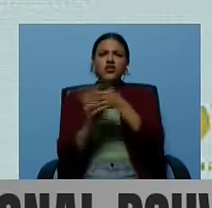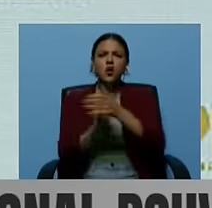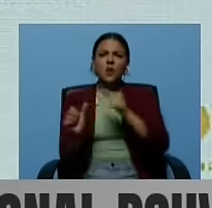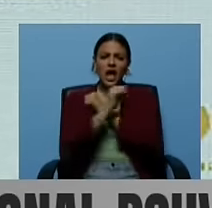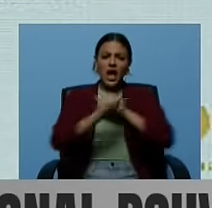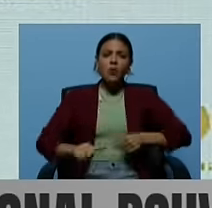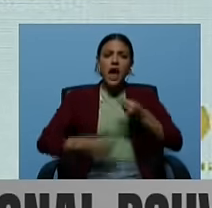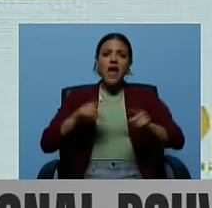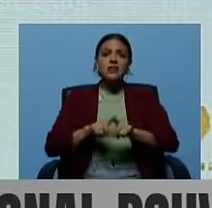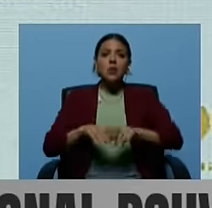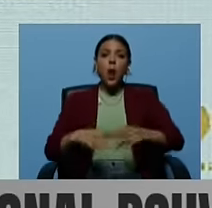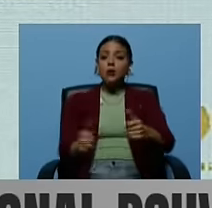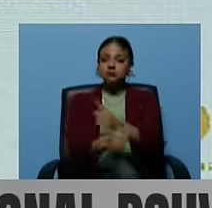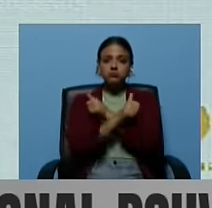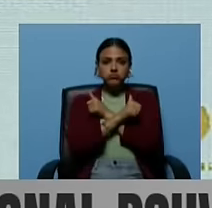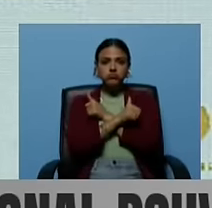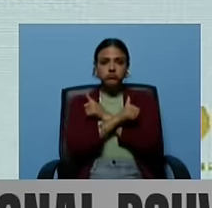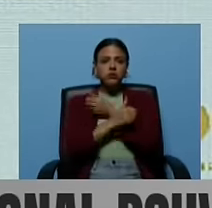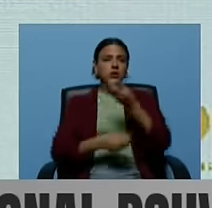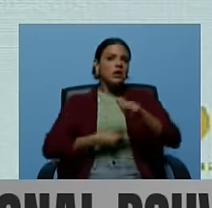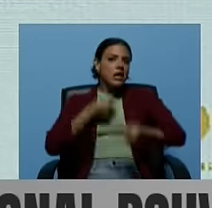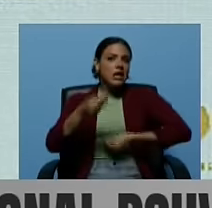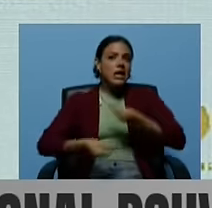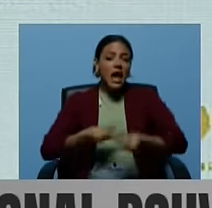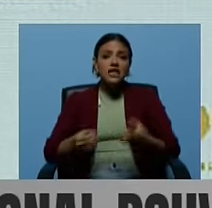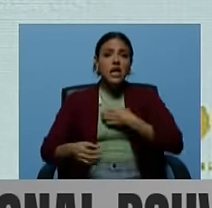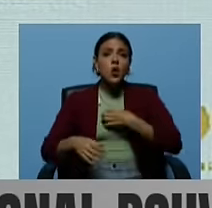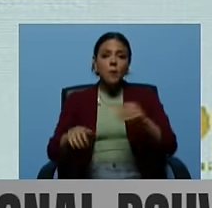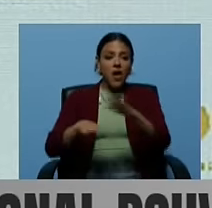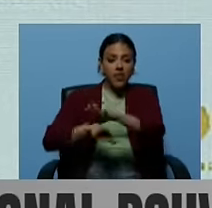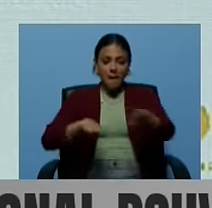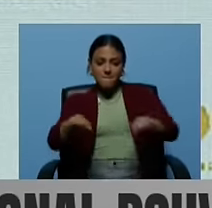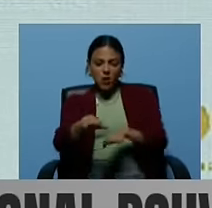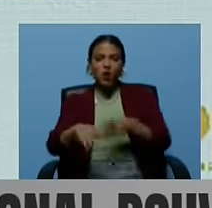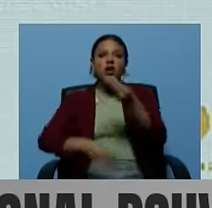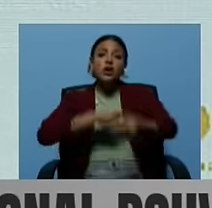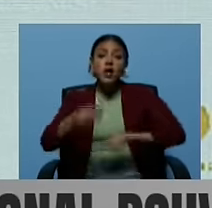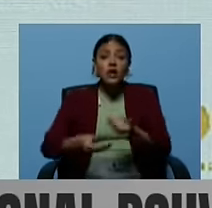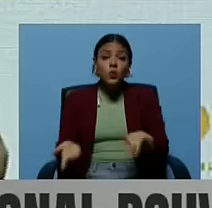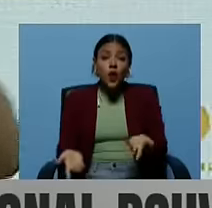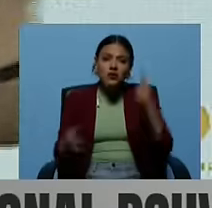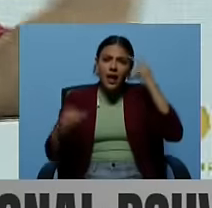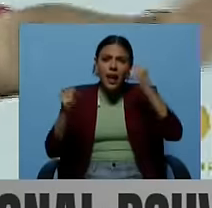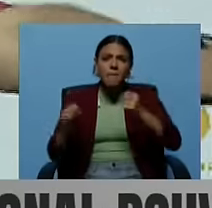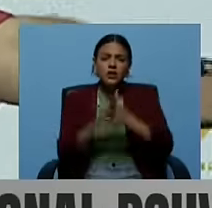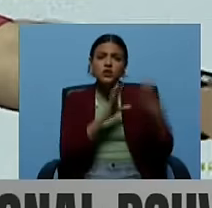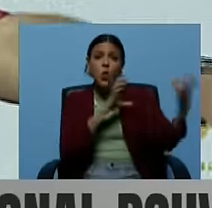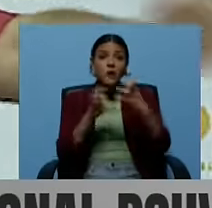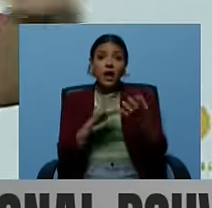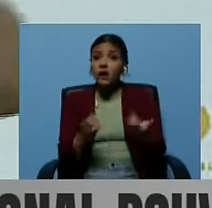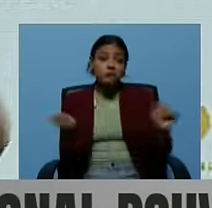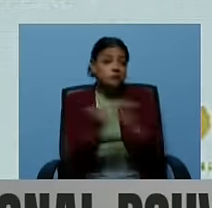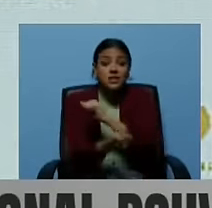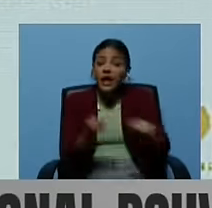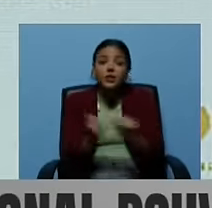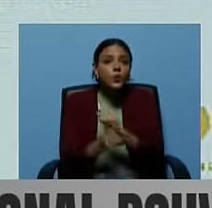pared? Que no tiene, no puede dar ni un paso atrás. Un experto de la guerra. Destruido.